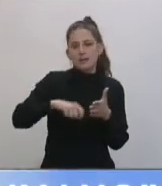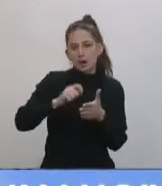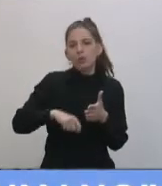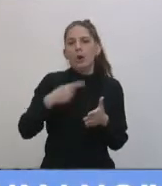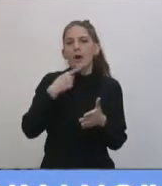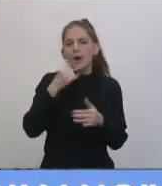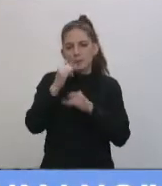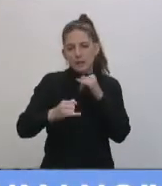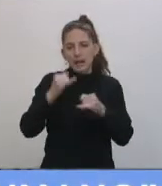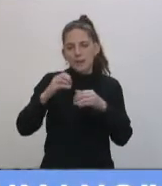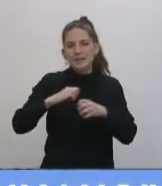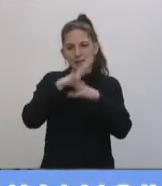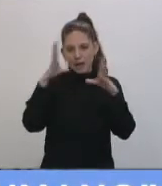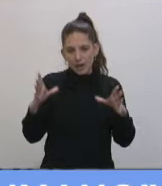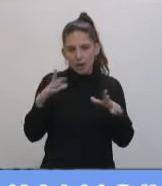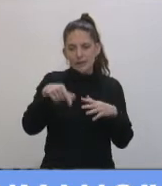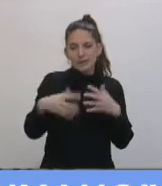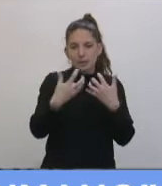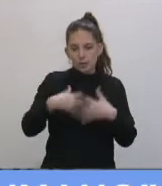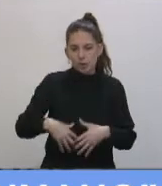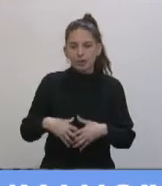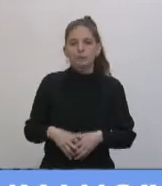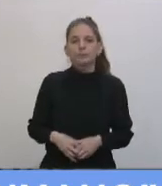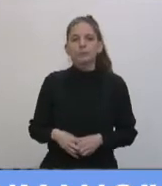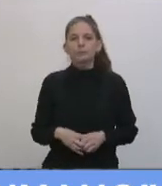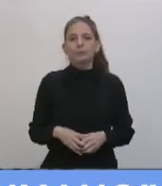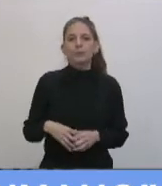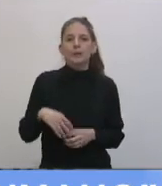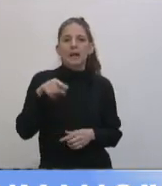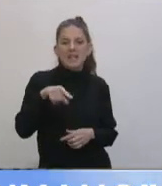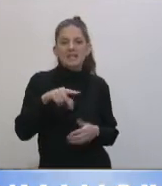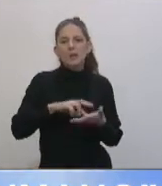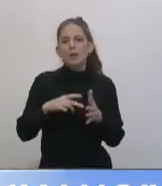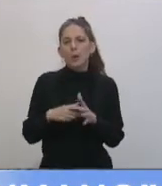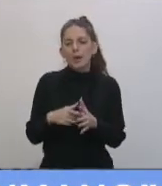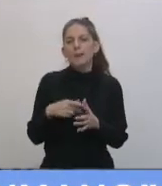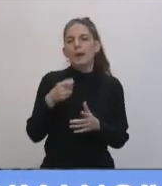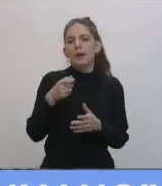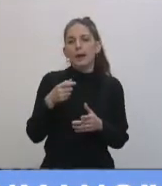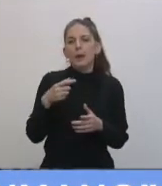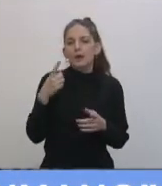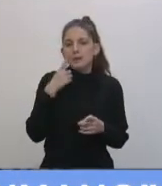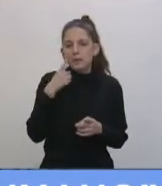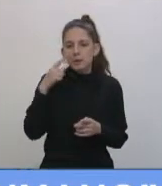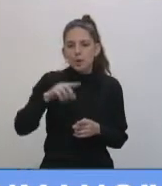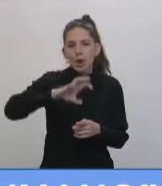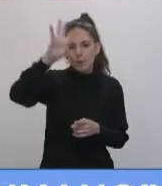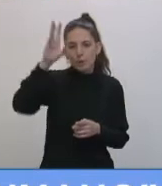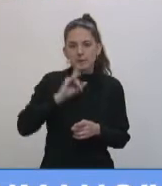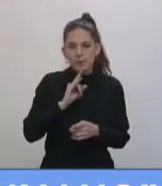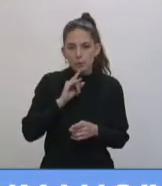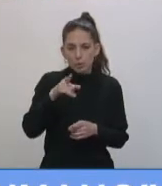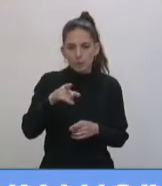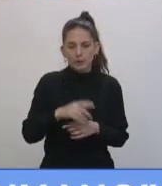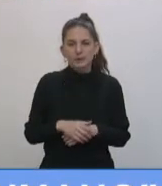mayor detalle a esto, a esta hecatombe que se vivió en la provincia y que se siente después